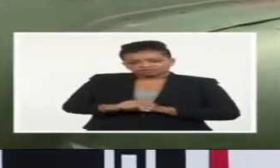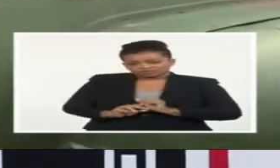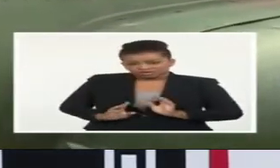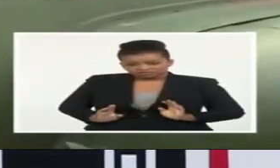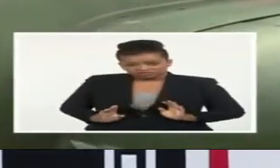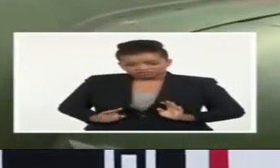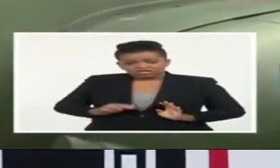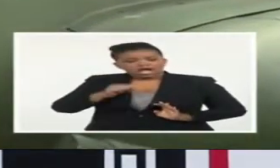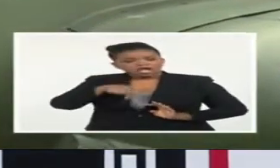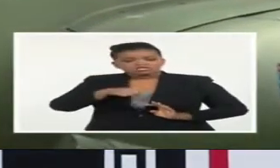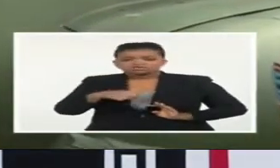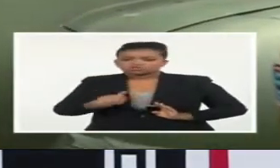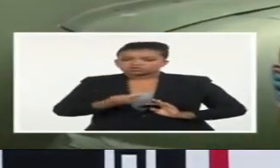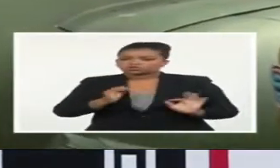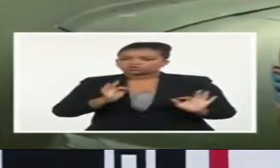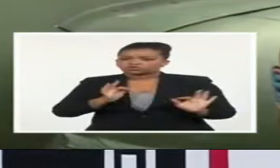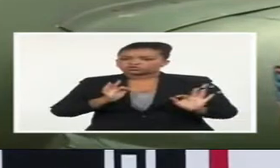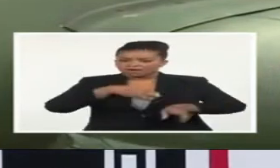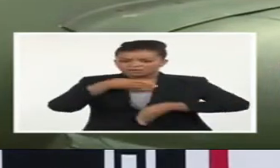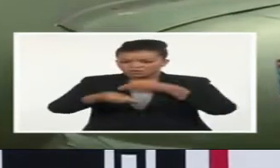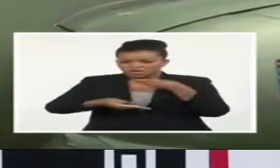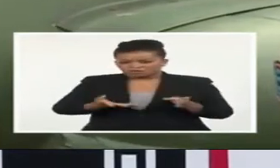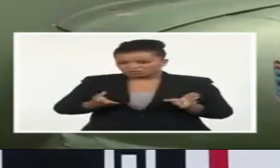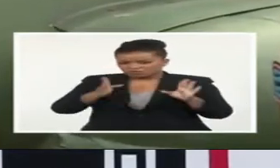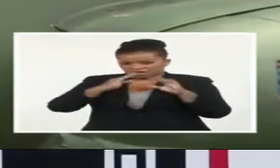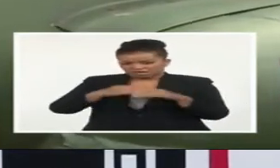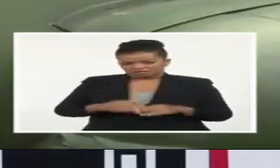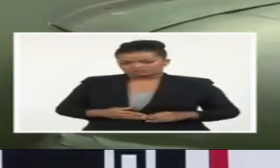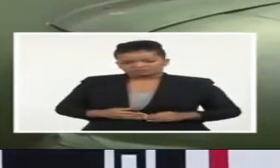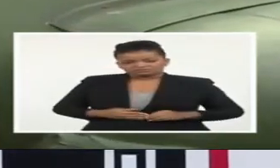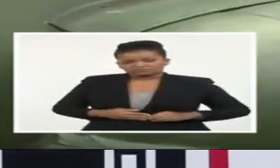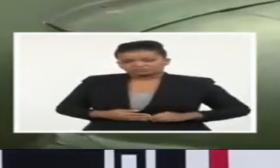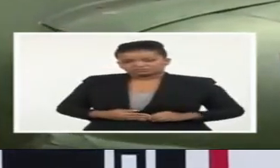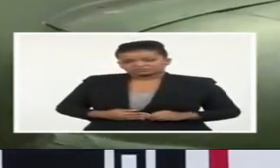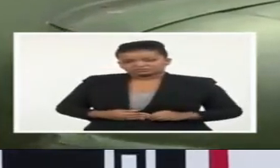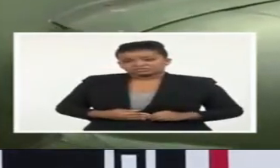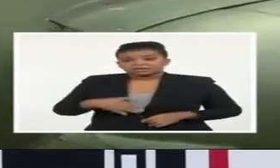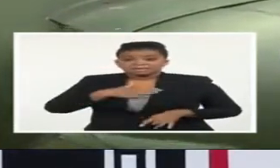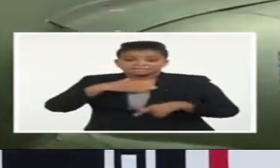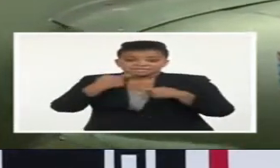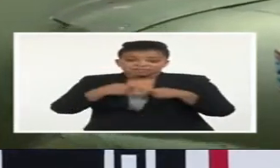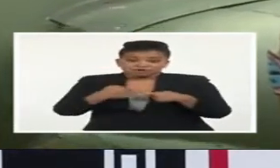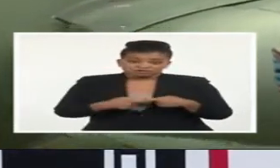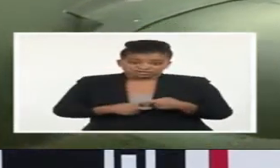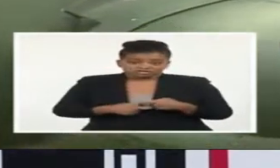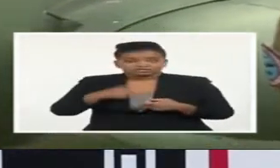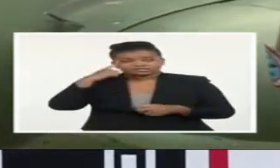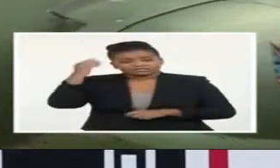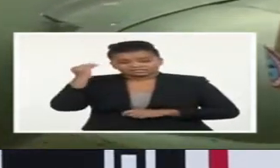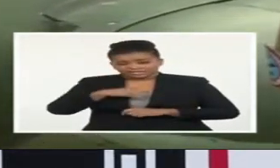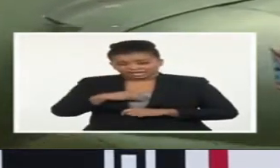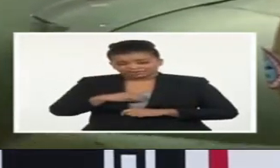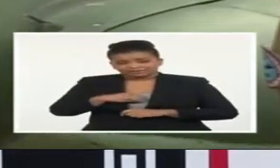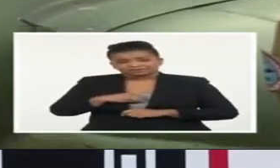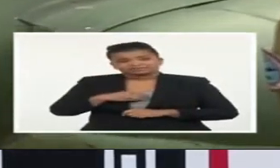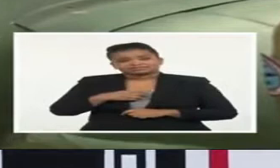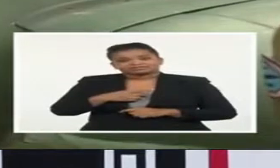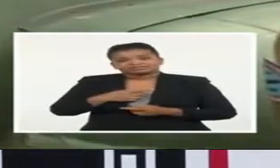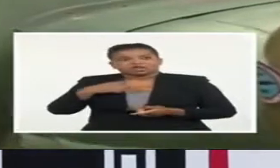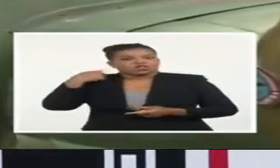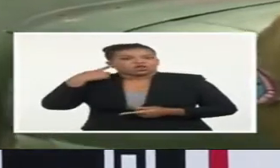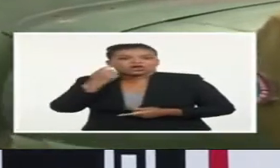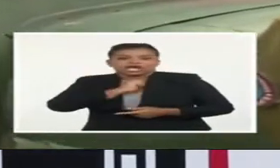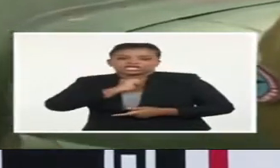supertanquero con las normas que tiene que tener. Y si no tiene las normas